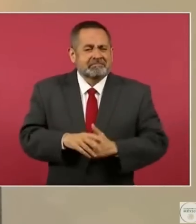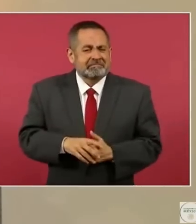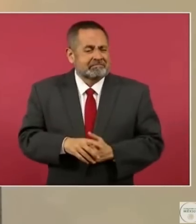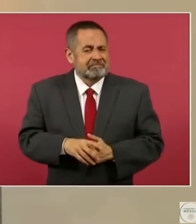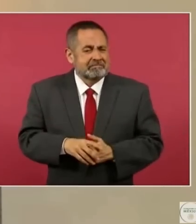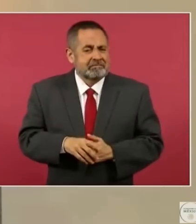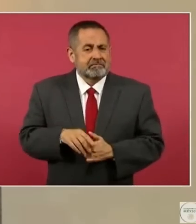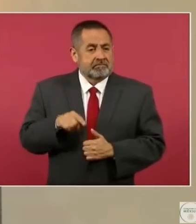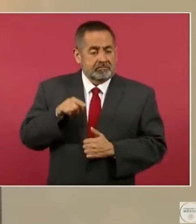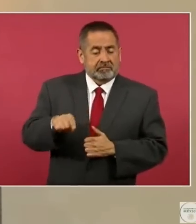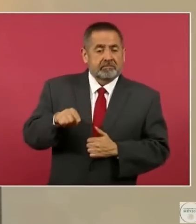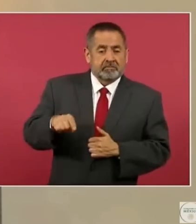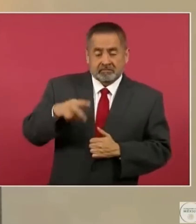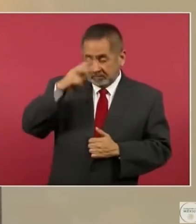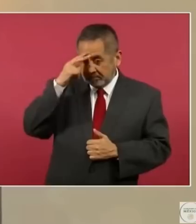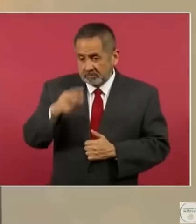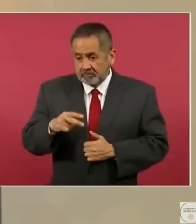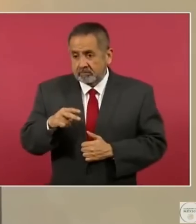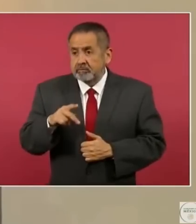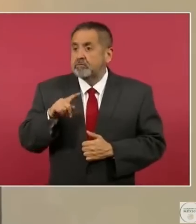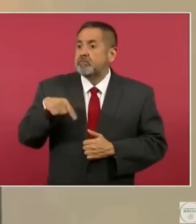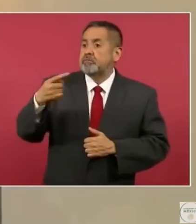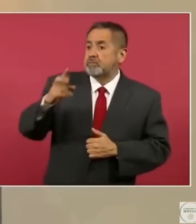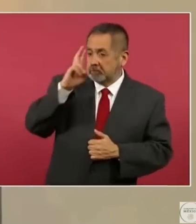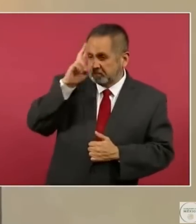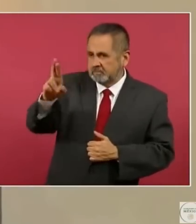nunca ha respetado el derecho ajeno,